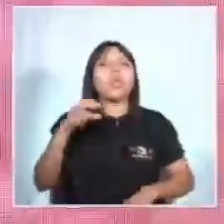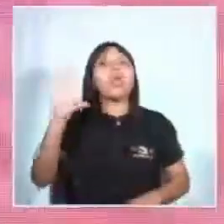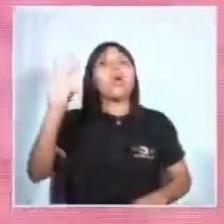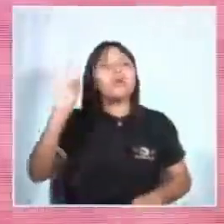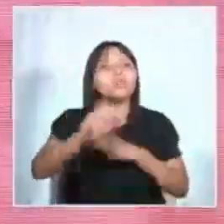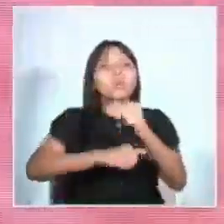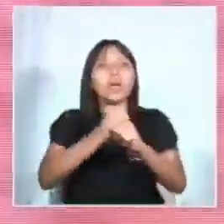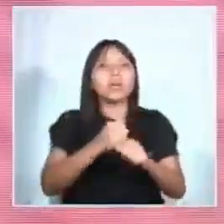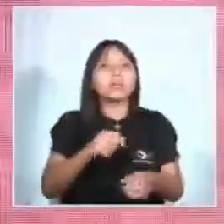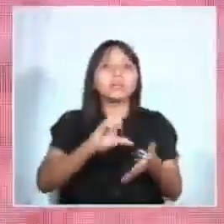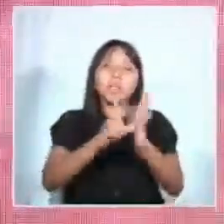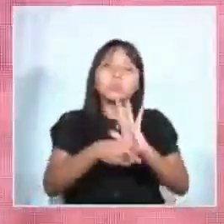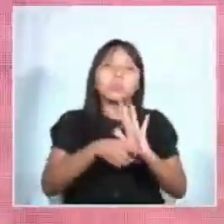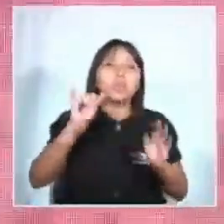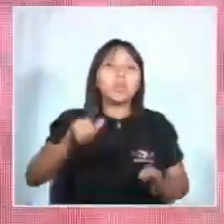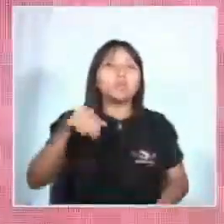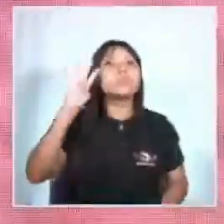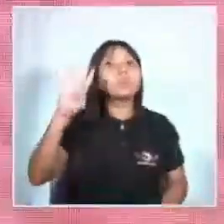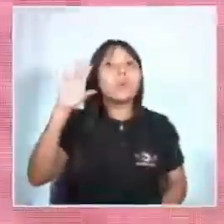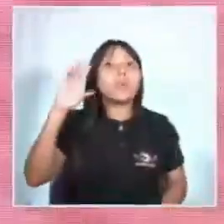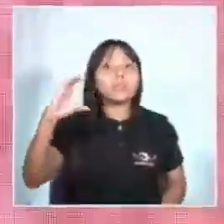los 400 ya Dios levantó a 5 pastores.